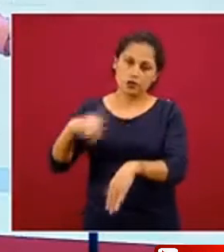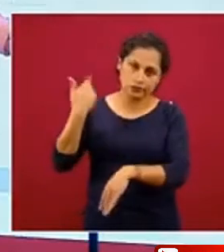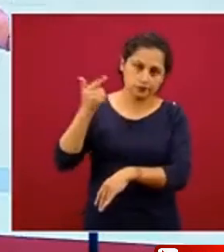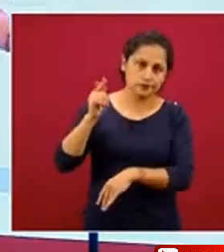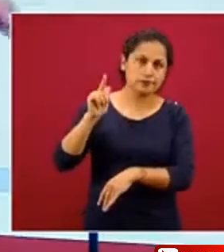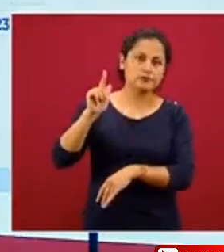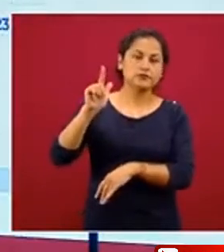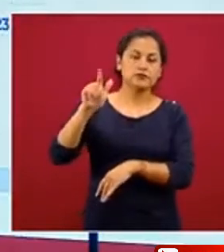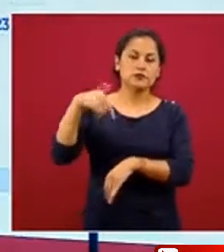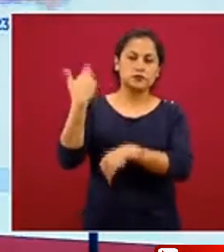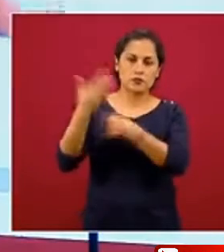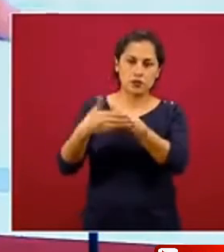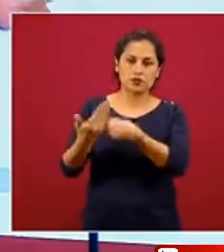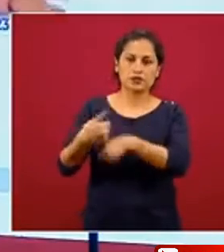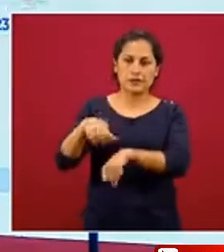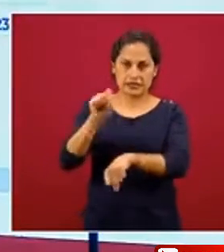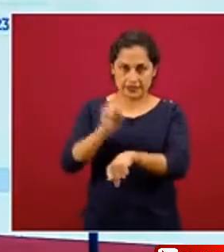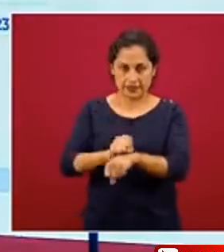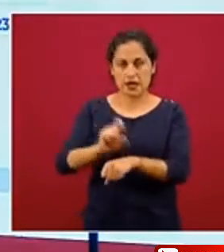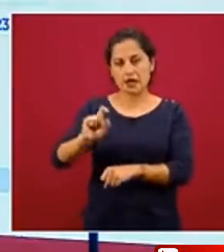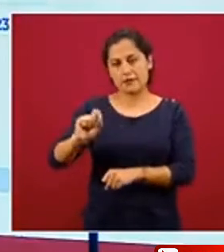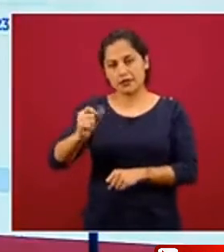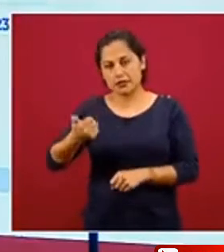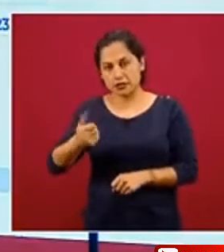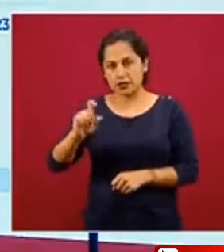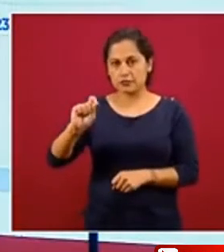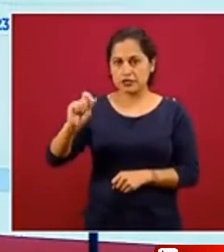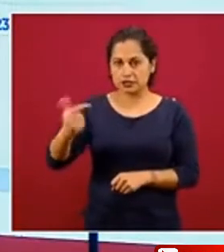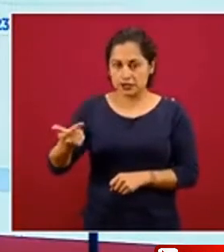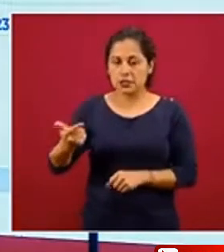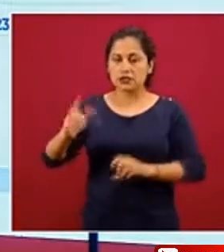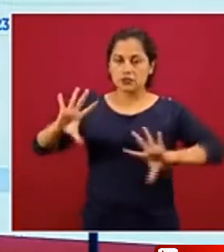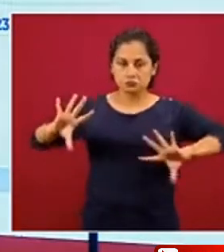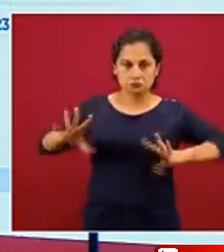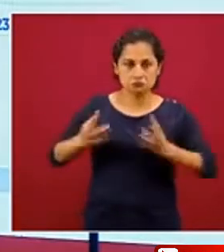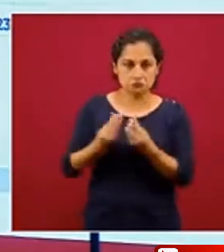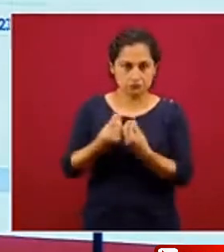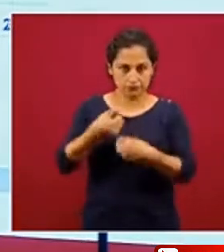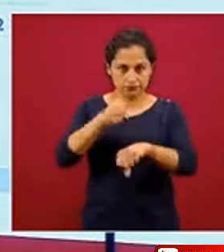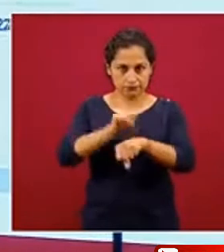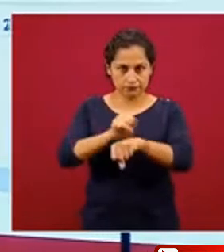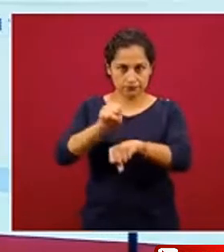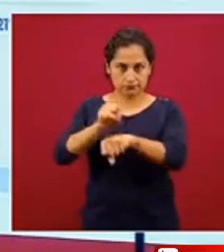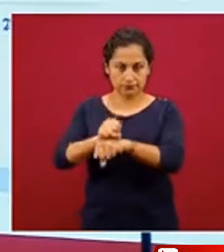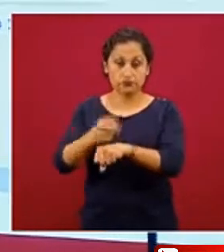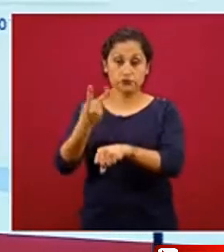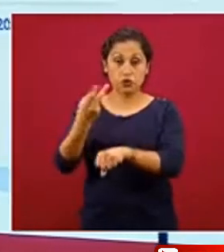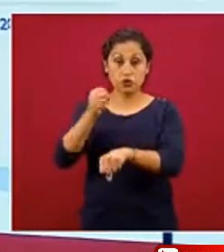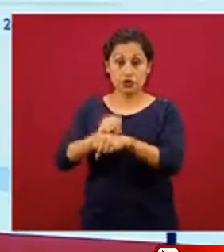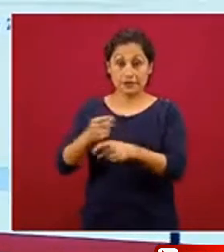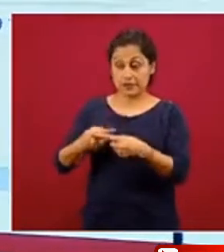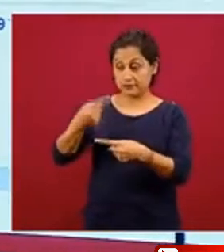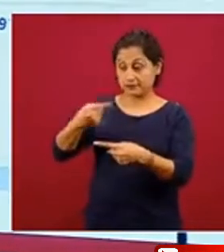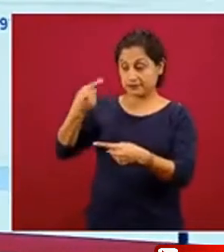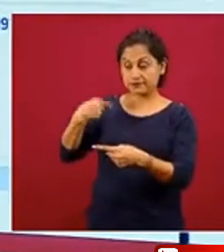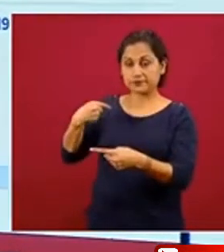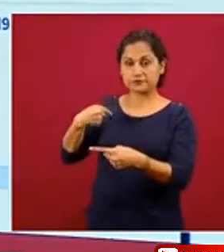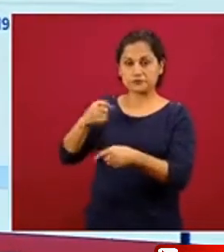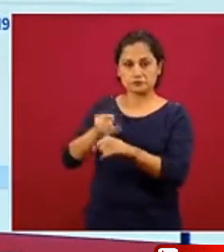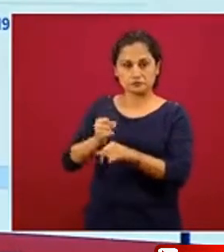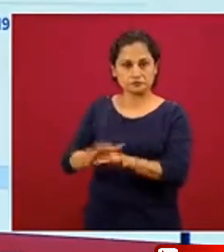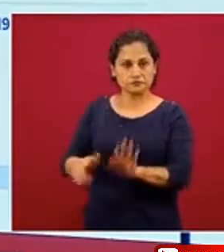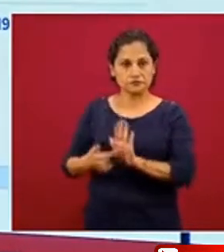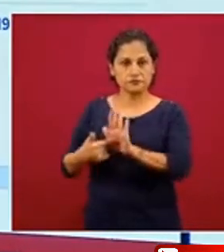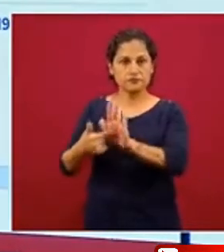la semana 26, en la siguiente la 27, y así. Vamos a ir 2 semanas detrás de acuerdo a lo que ocurre. Pero en todo